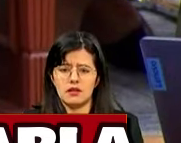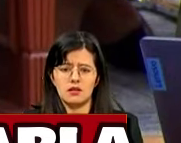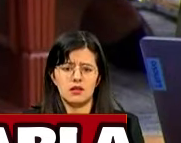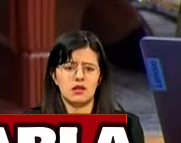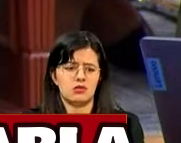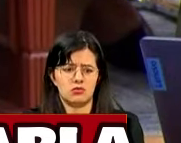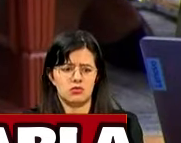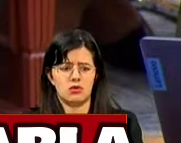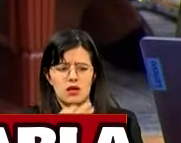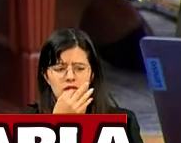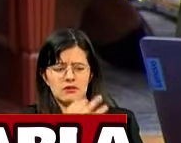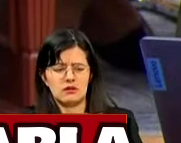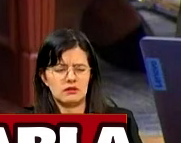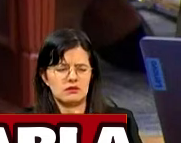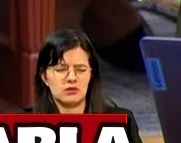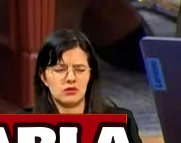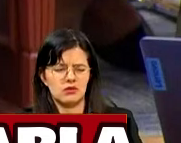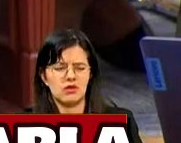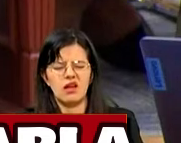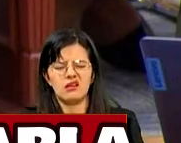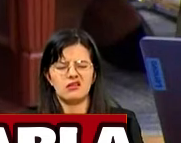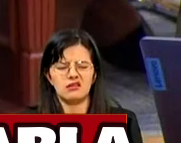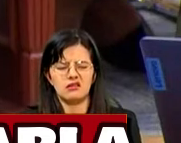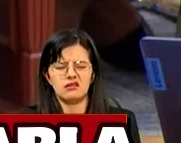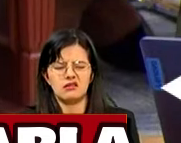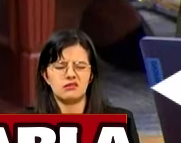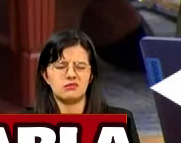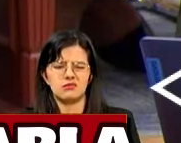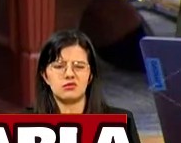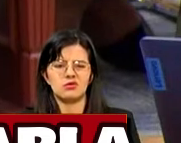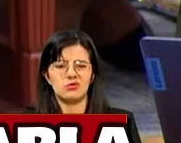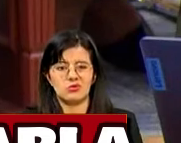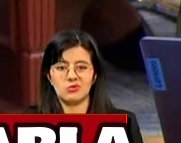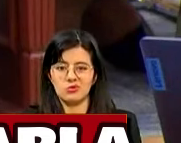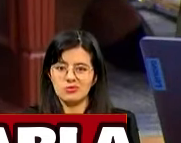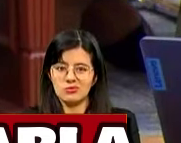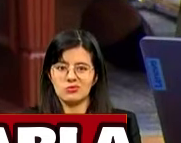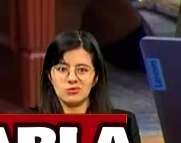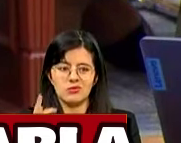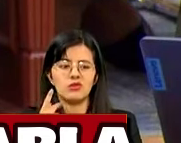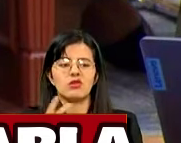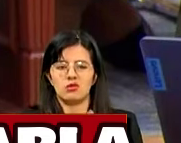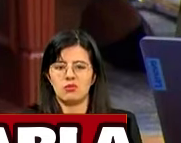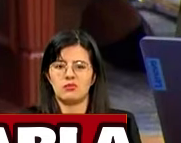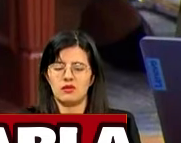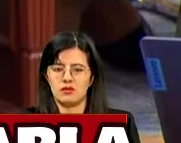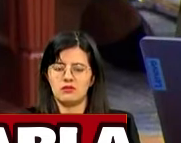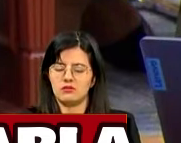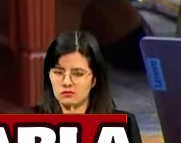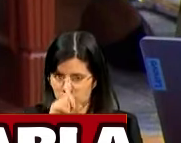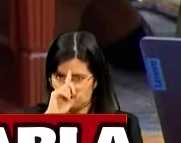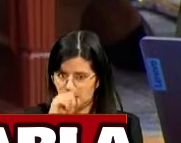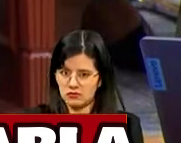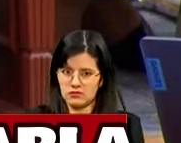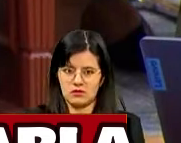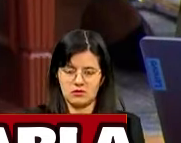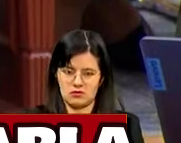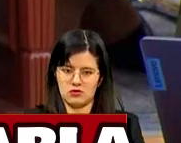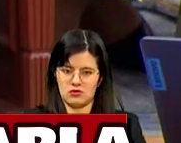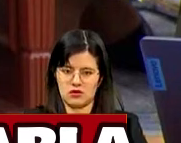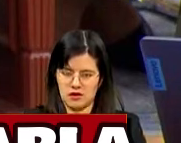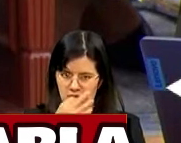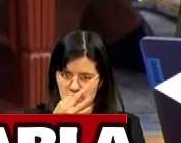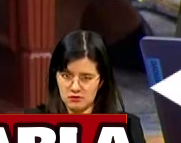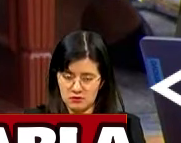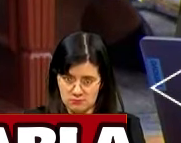tengo responsabilidad de registrar a nadie. Y ya está en otros partidos y creo que esta autoridad debe ser muy clara en que esa es una conducta que